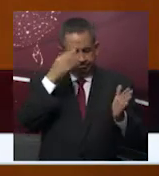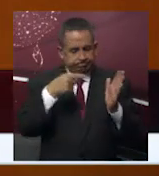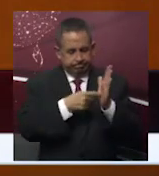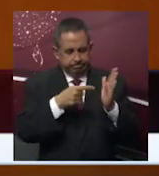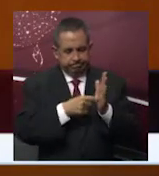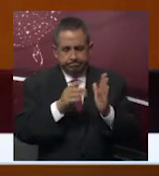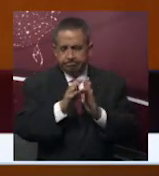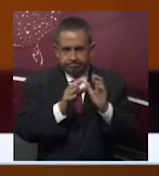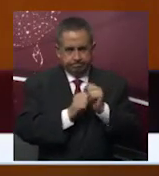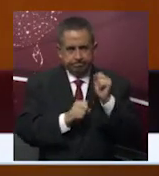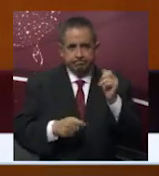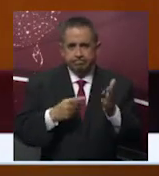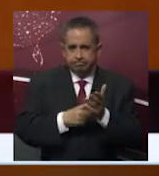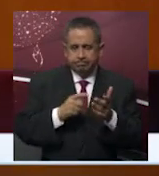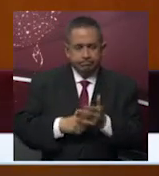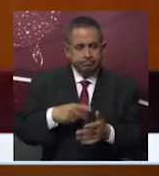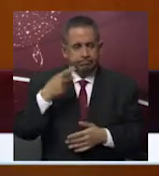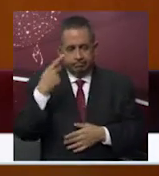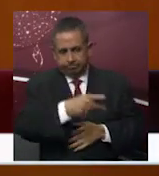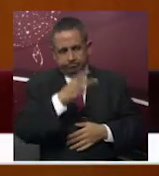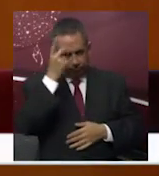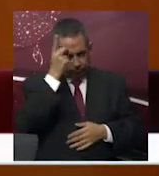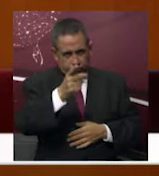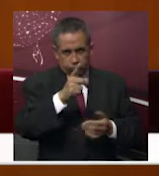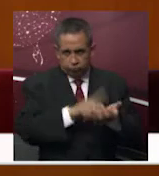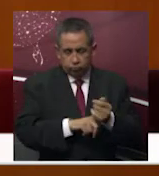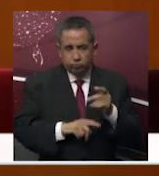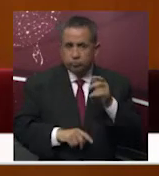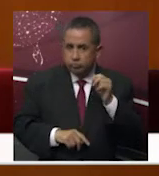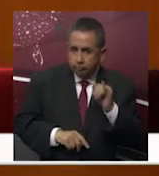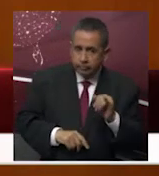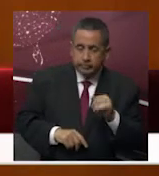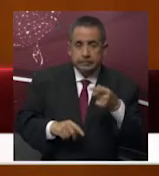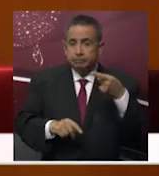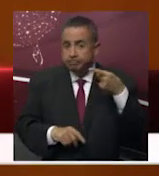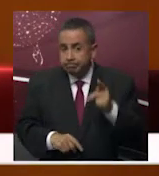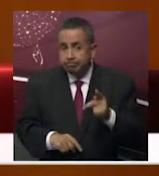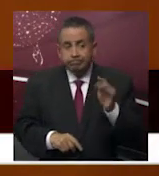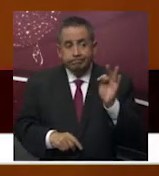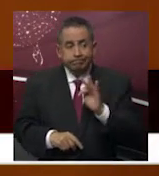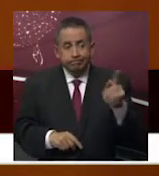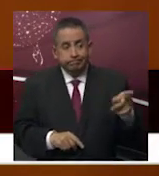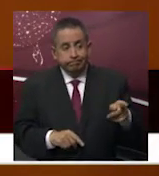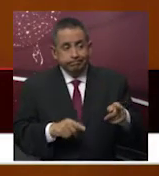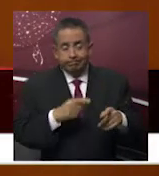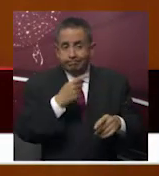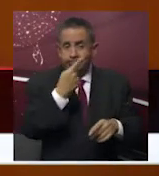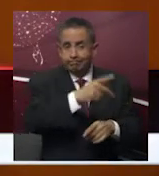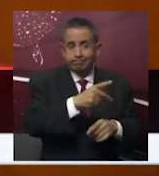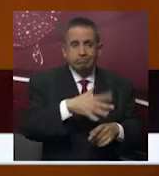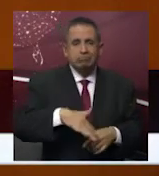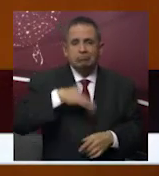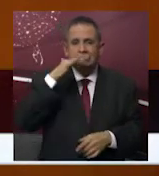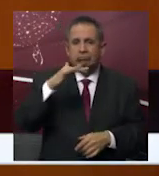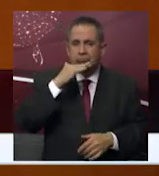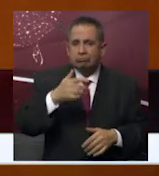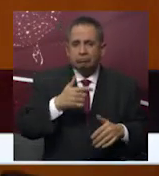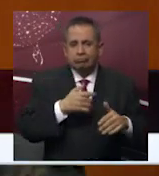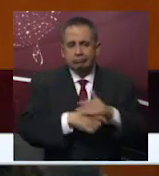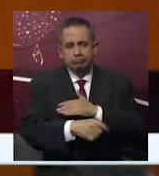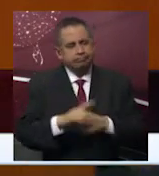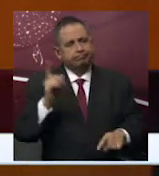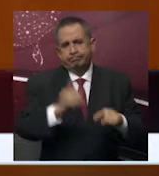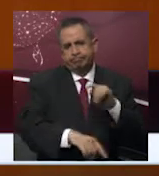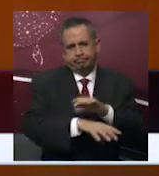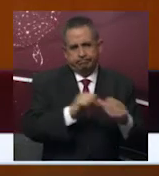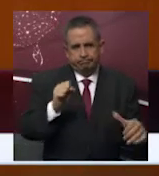protegida constitucionalmente la propiedad privada, será sí y solo cuando ésta esté adquirida legítimamente.